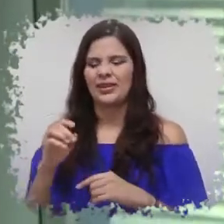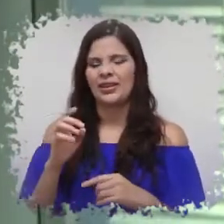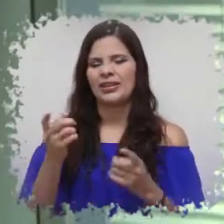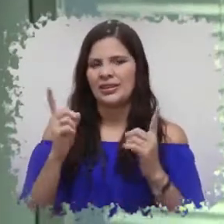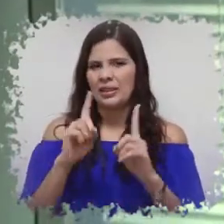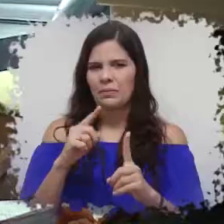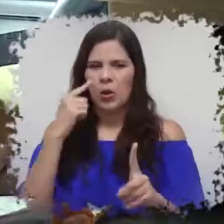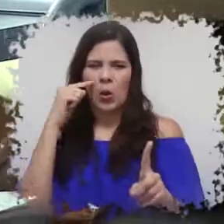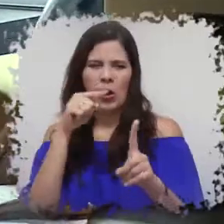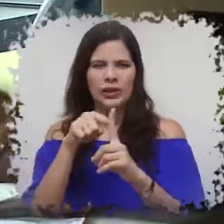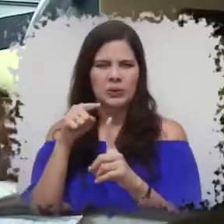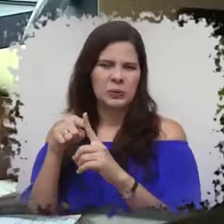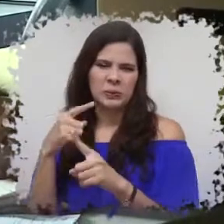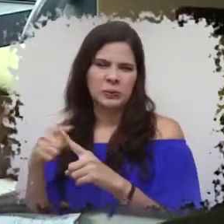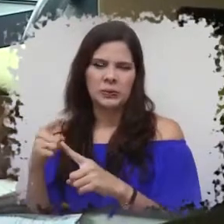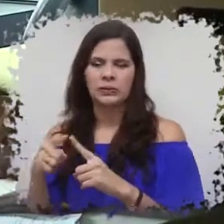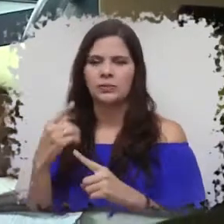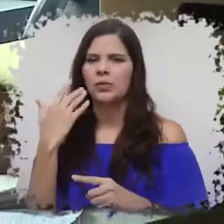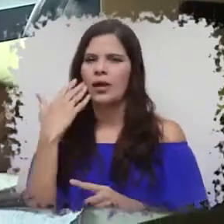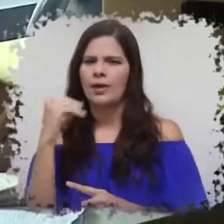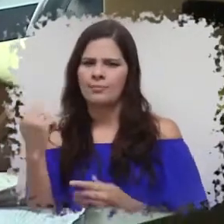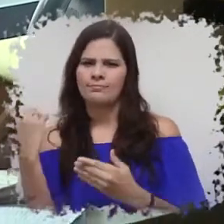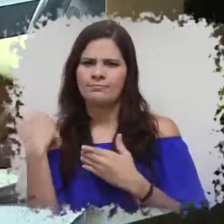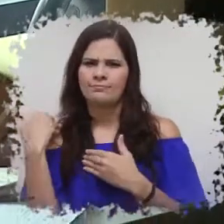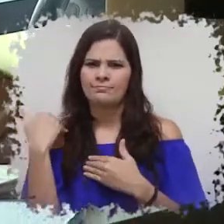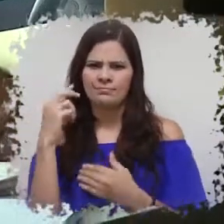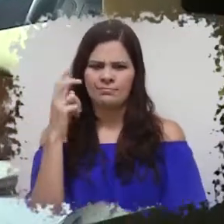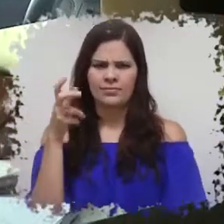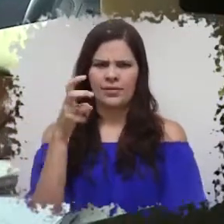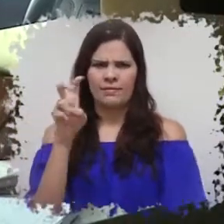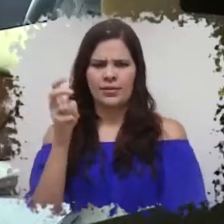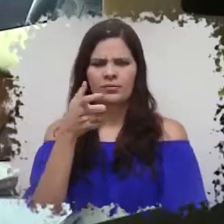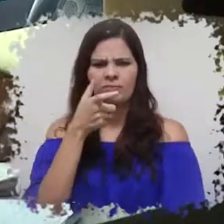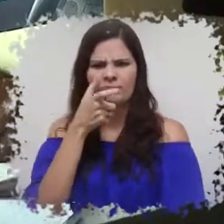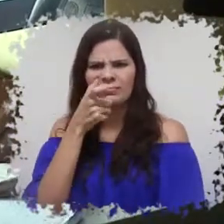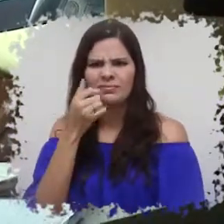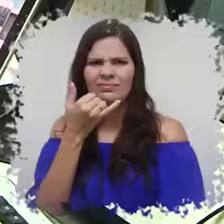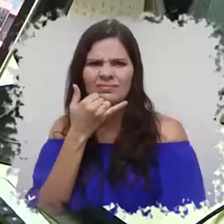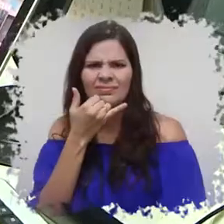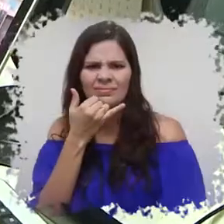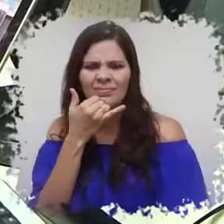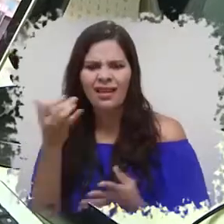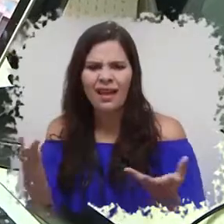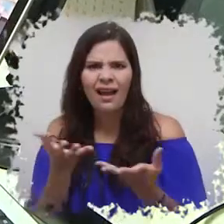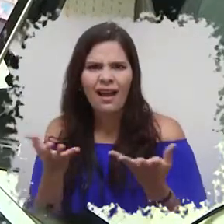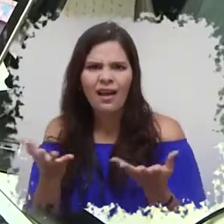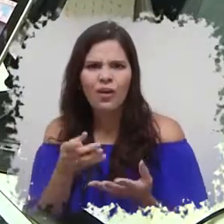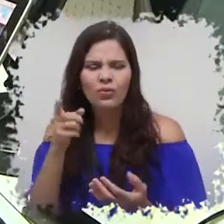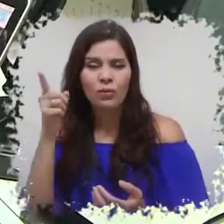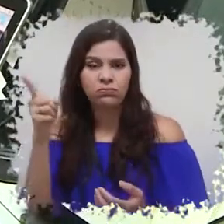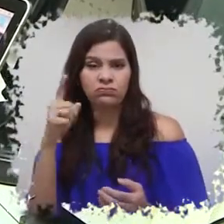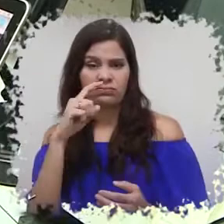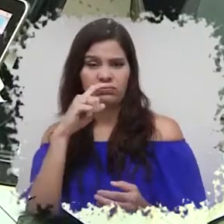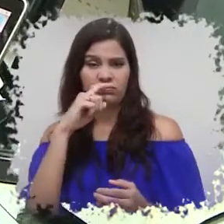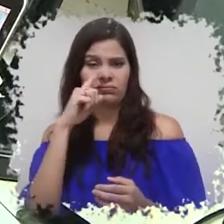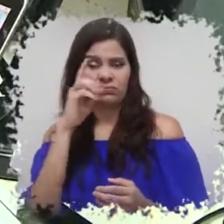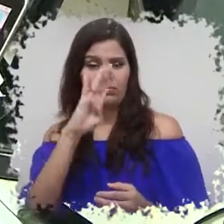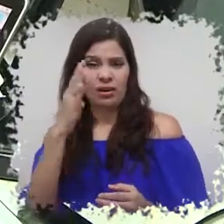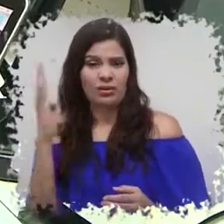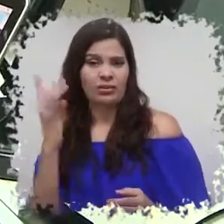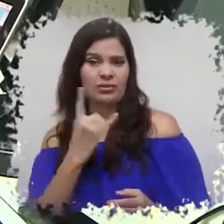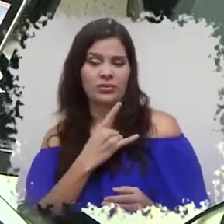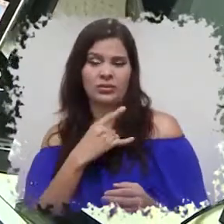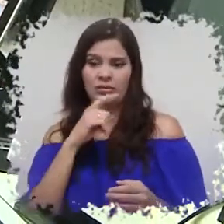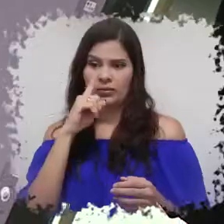vida romántica o sus objetivos. Ella recibe el encargo de esclarecer un horrendo crimen acaecido en una de las